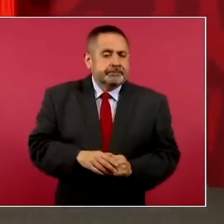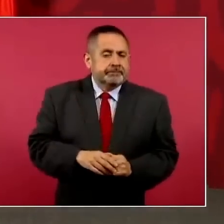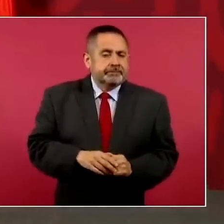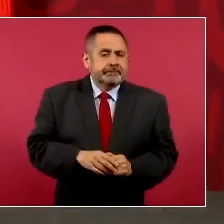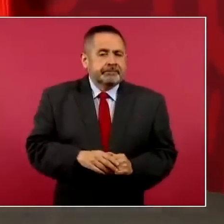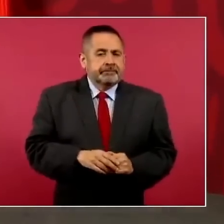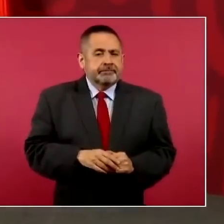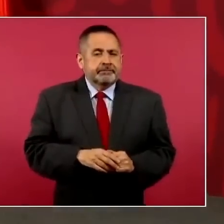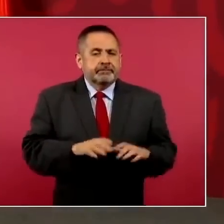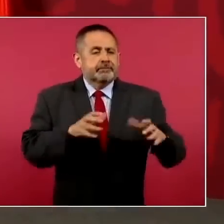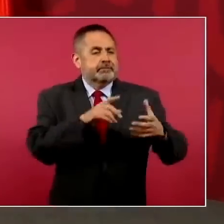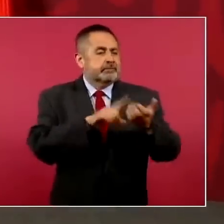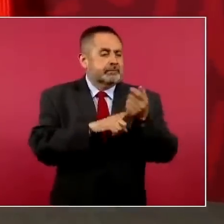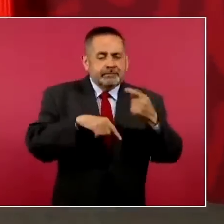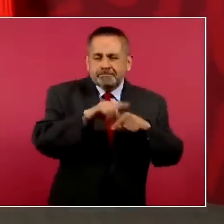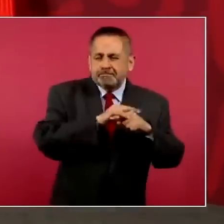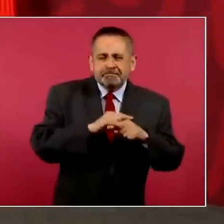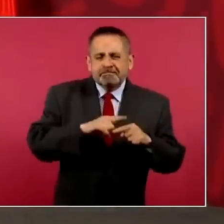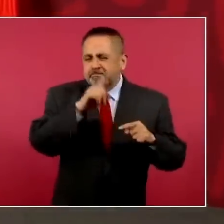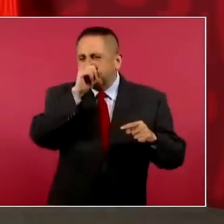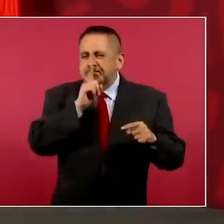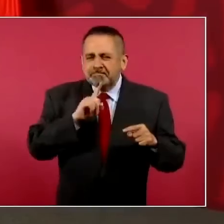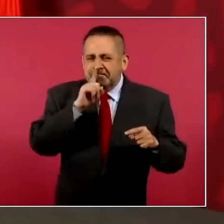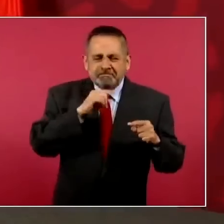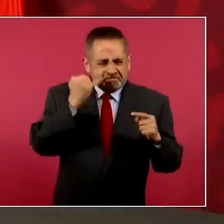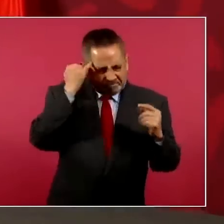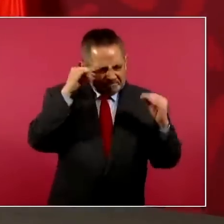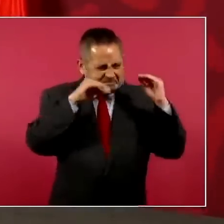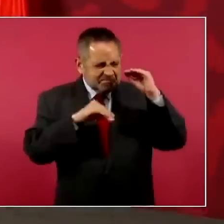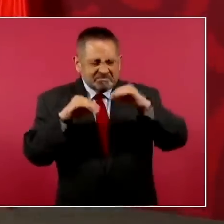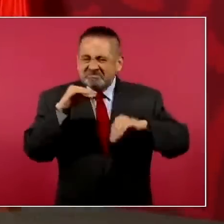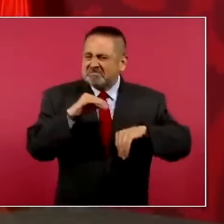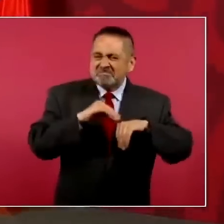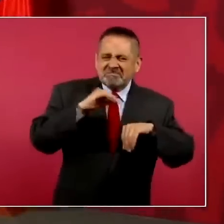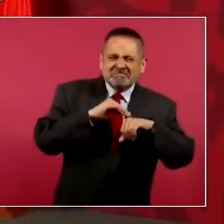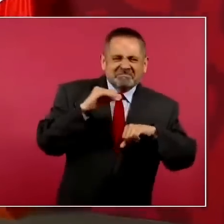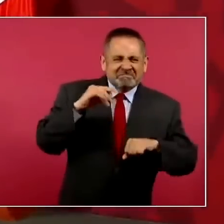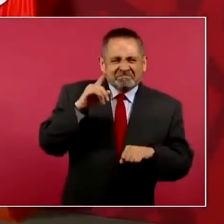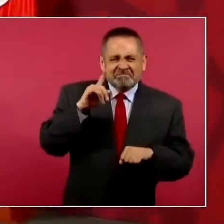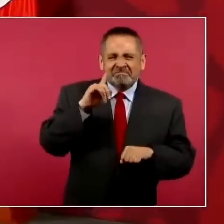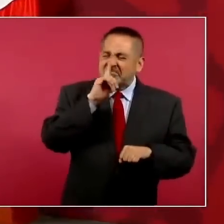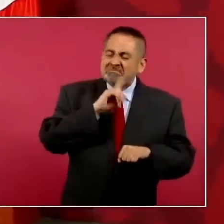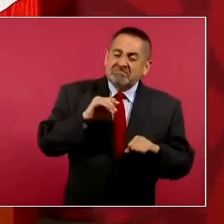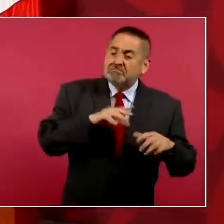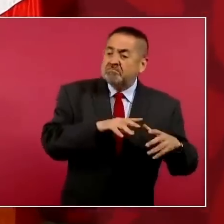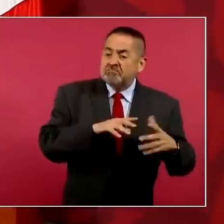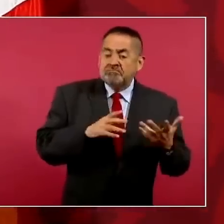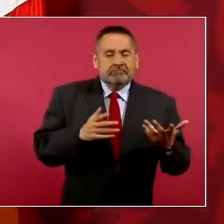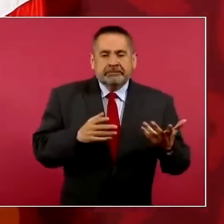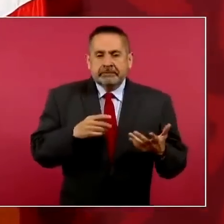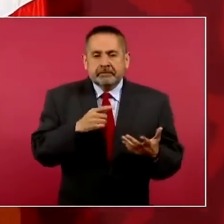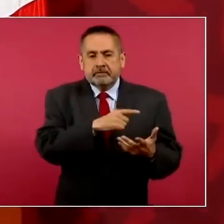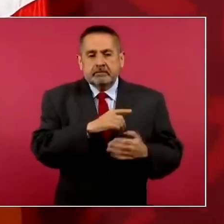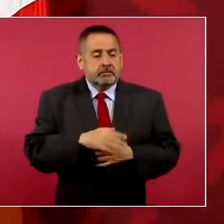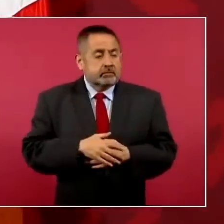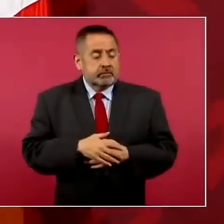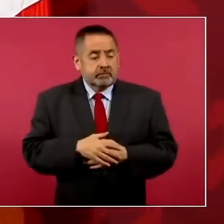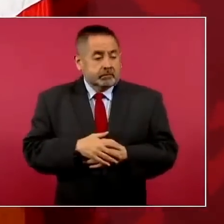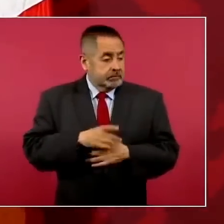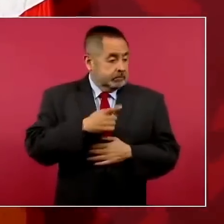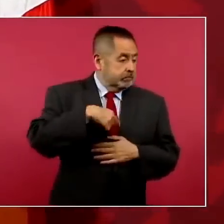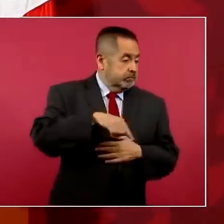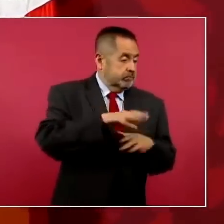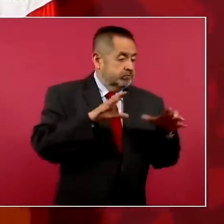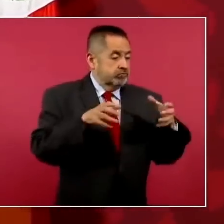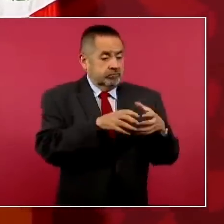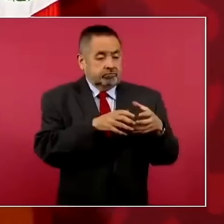el sofisma, la mentira de que es mejor el